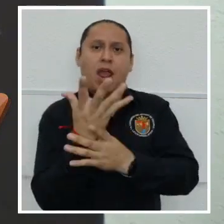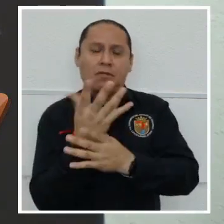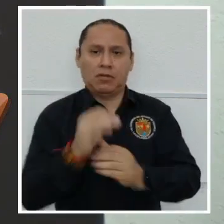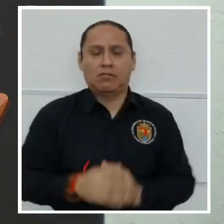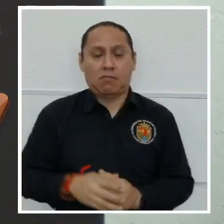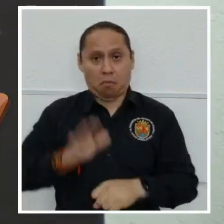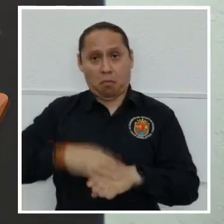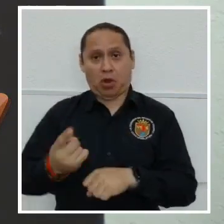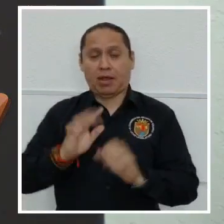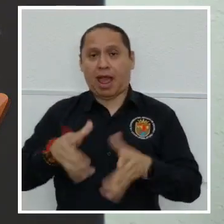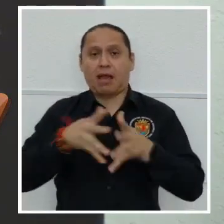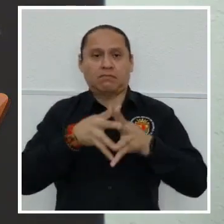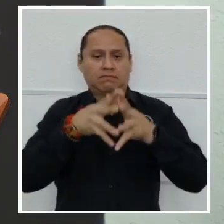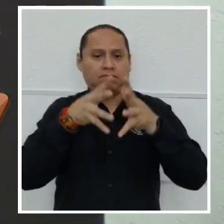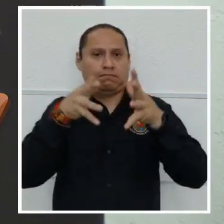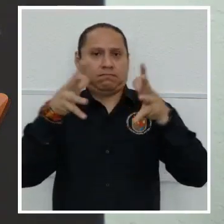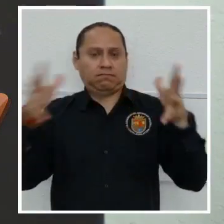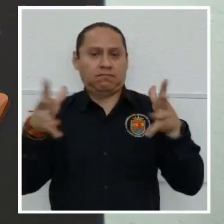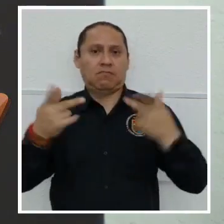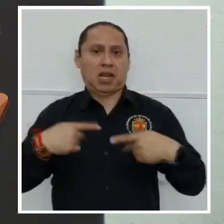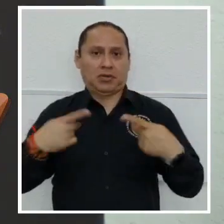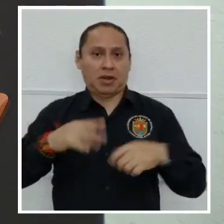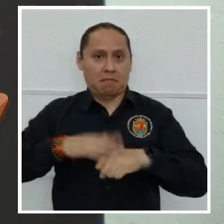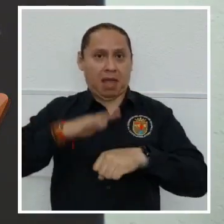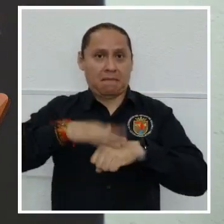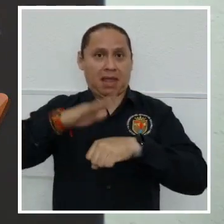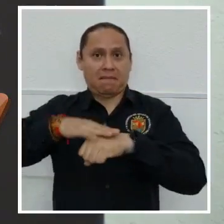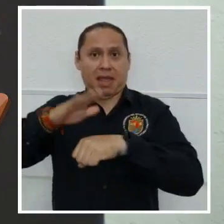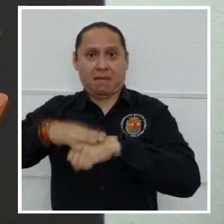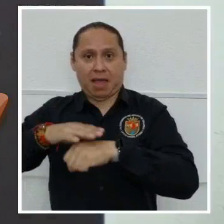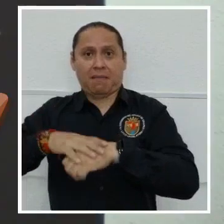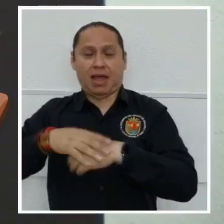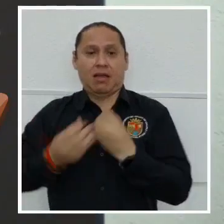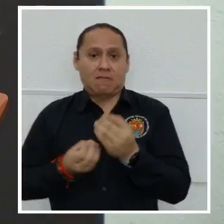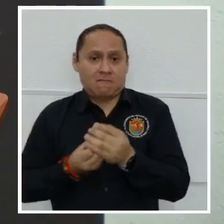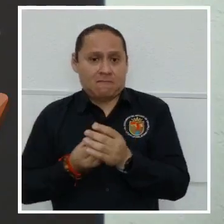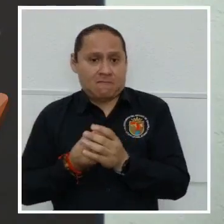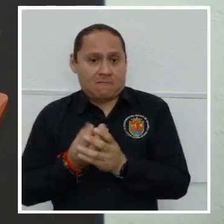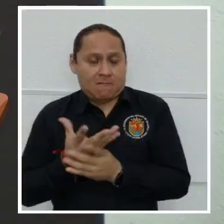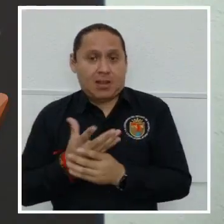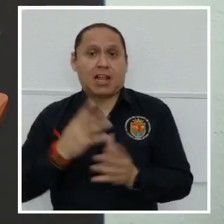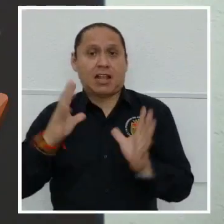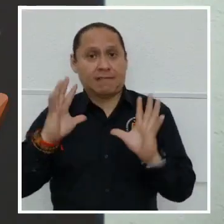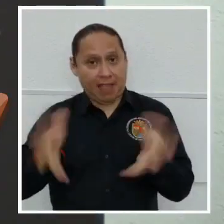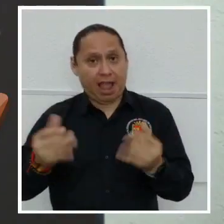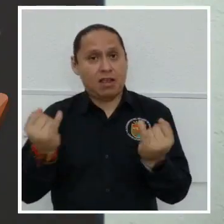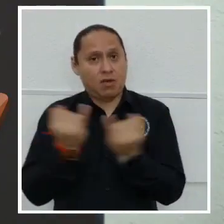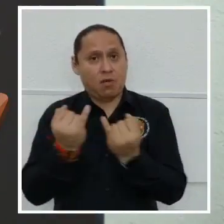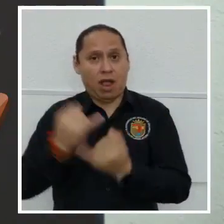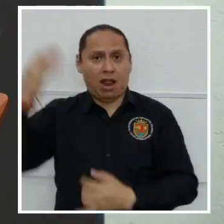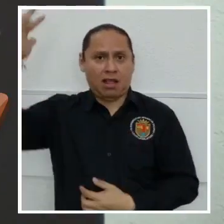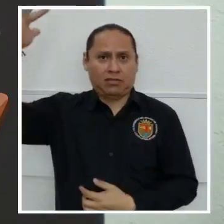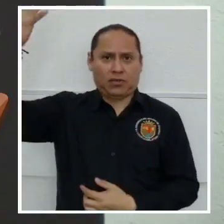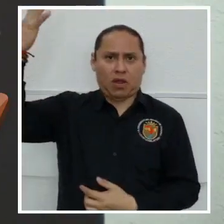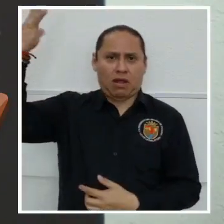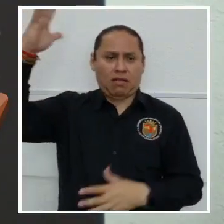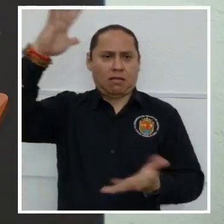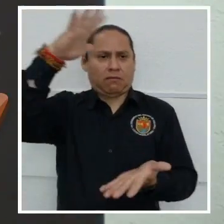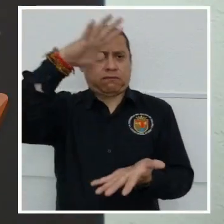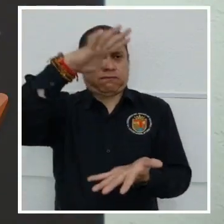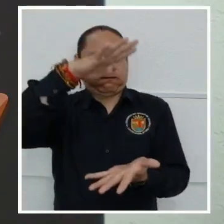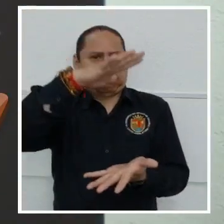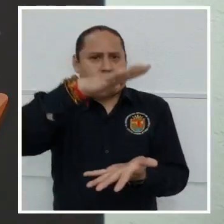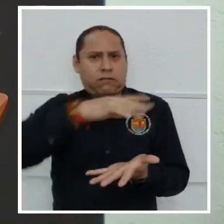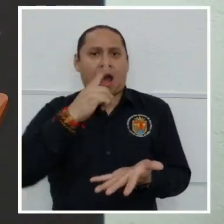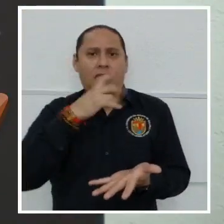la población la Mancha urbana la evolución de las sequías y la variación en